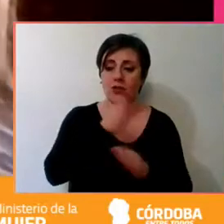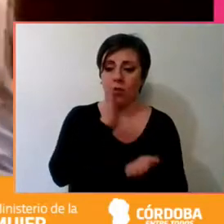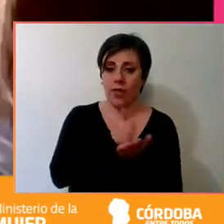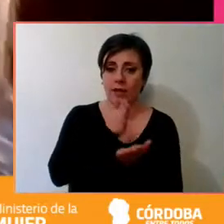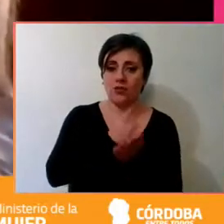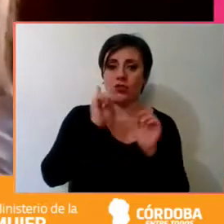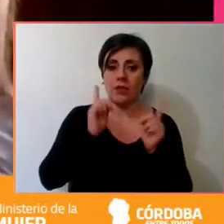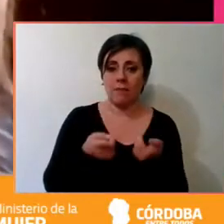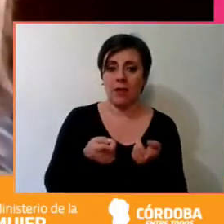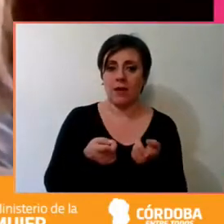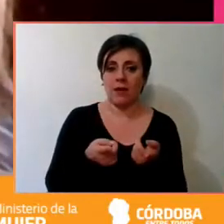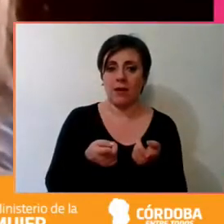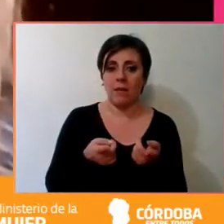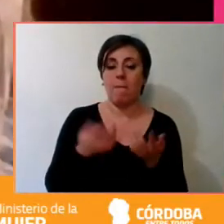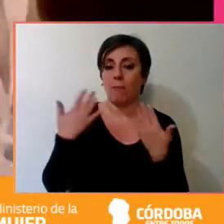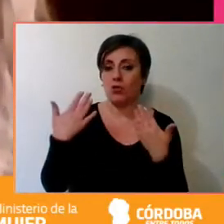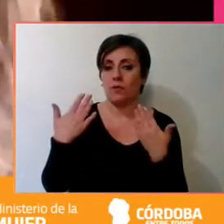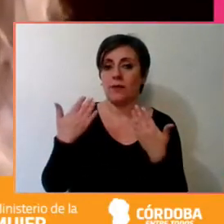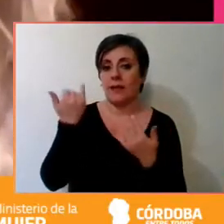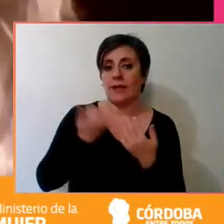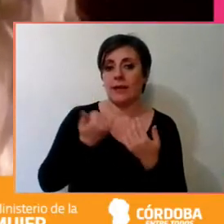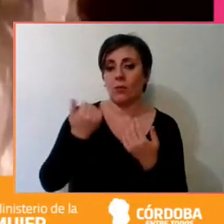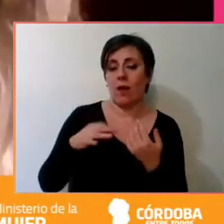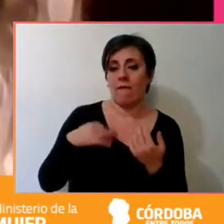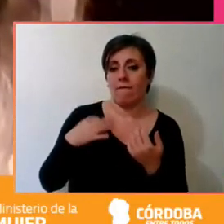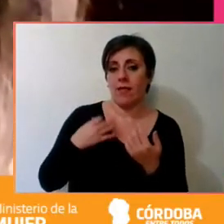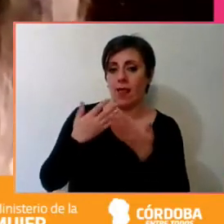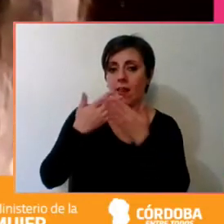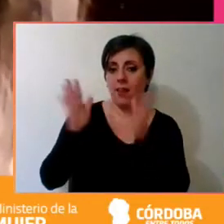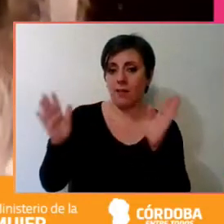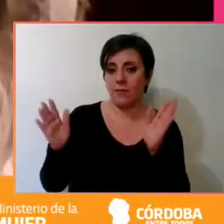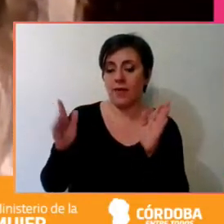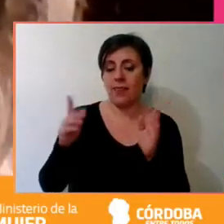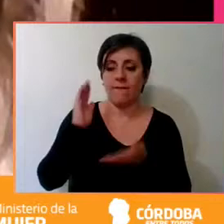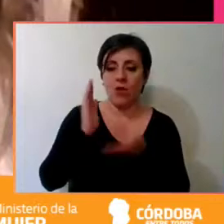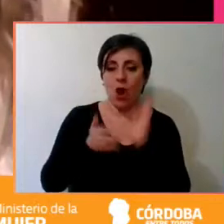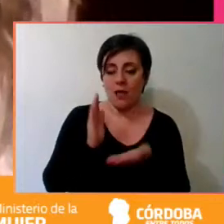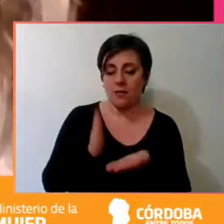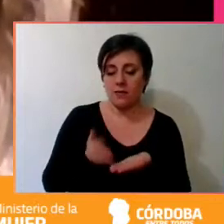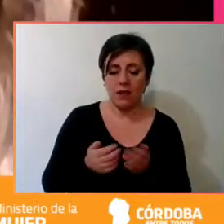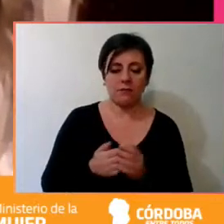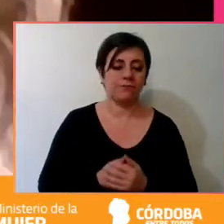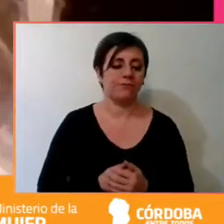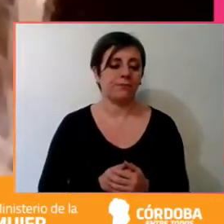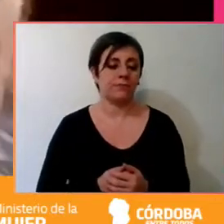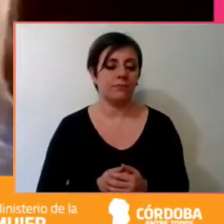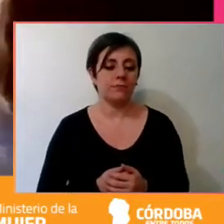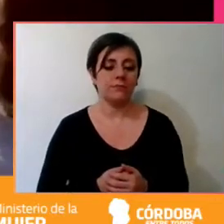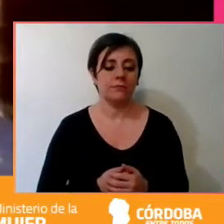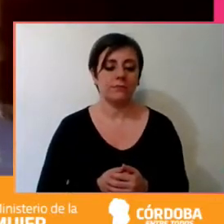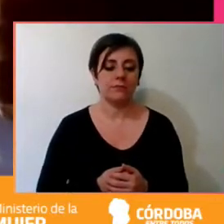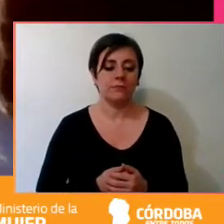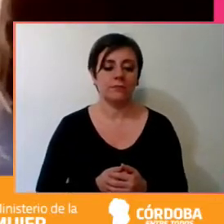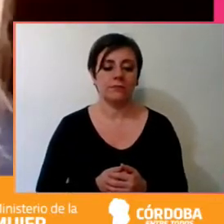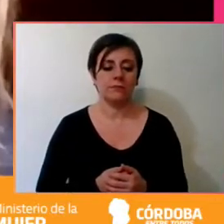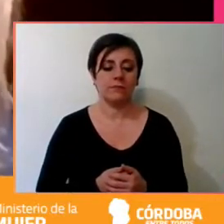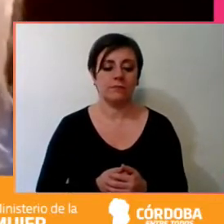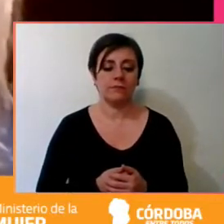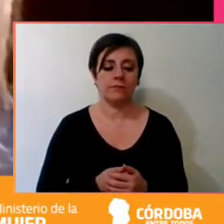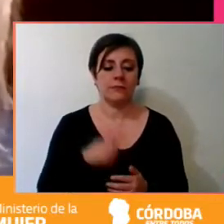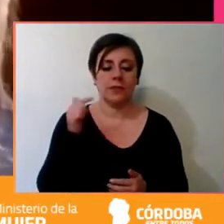también la posibilidad de tener una vida libre de violencia. Y aquí hemos venido abordando